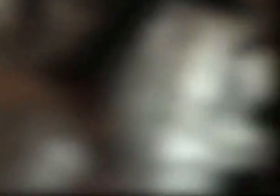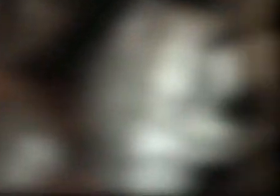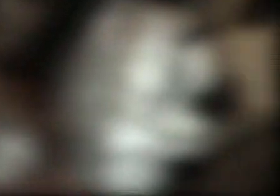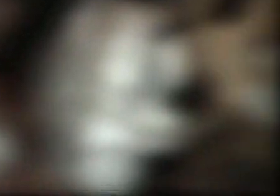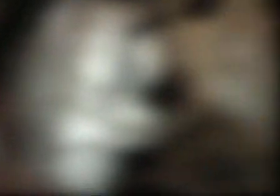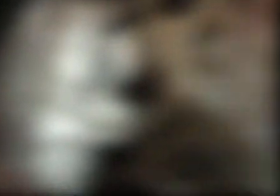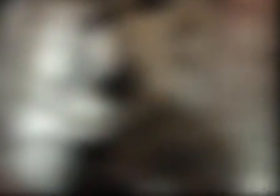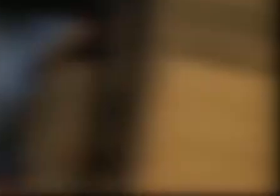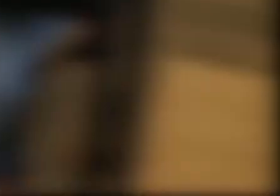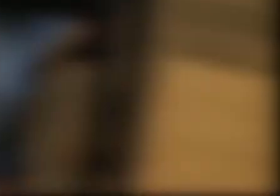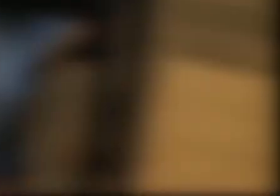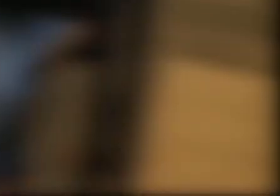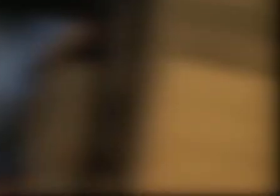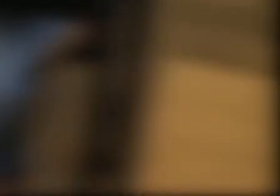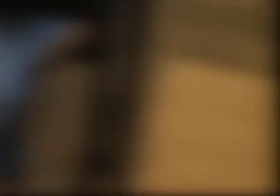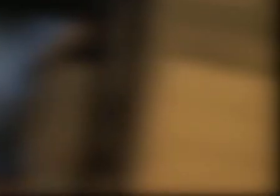en todos los municipios del departamento